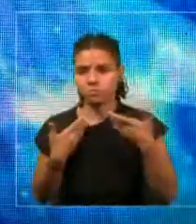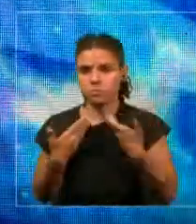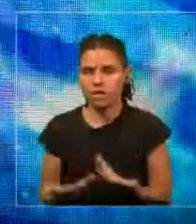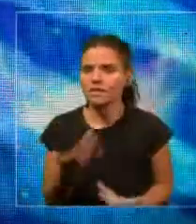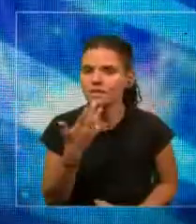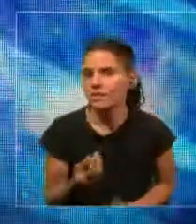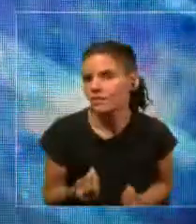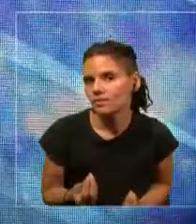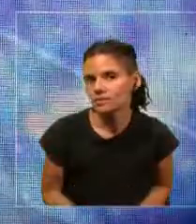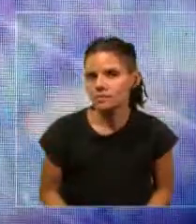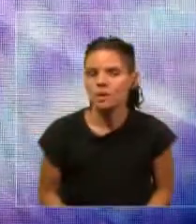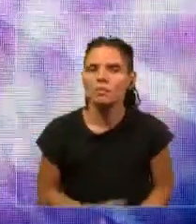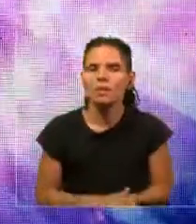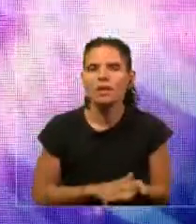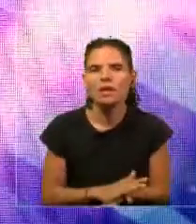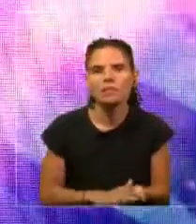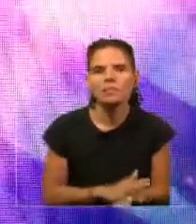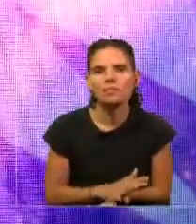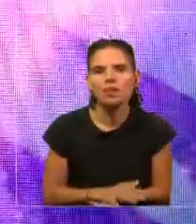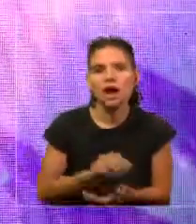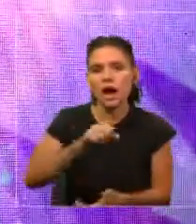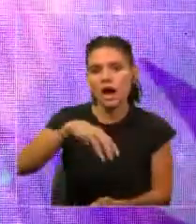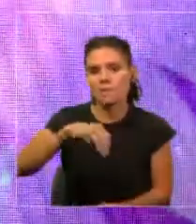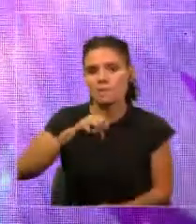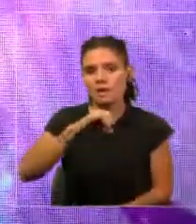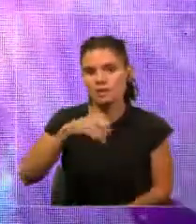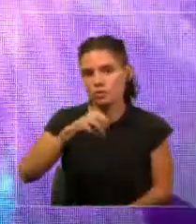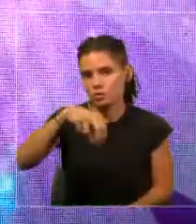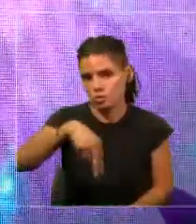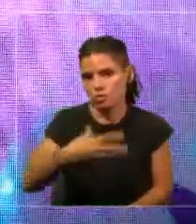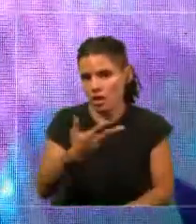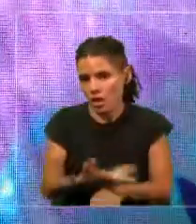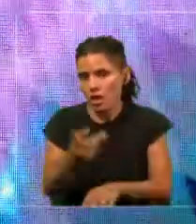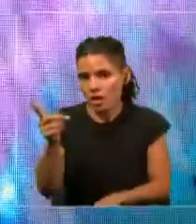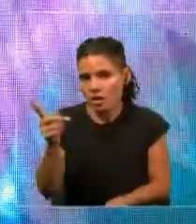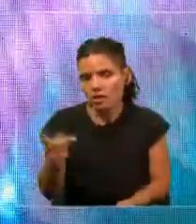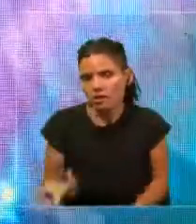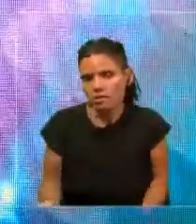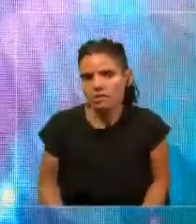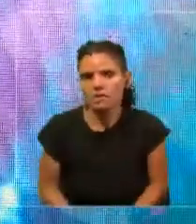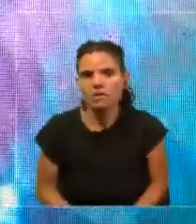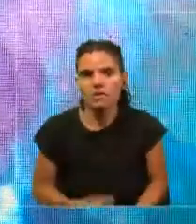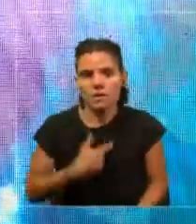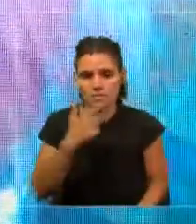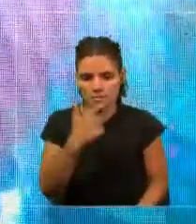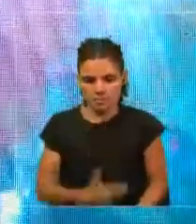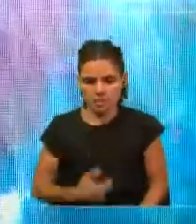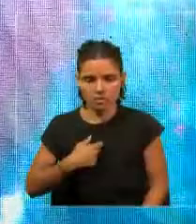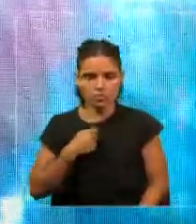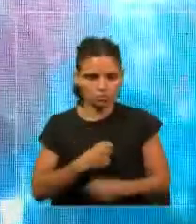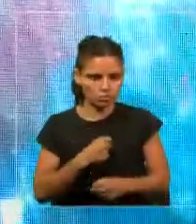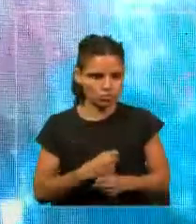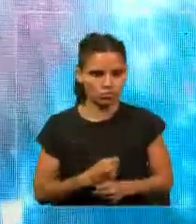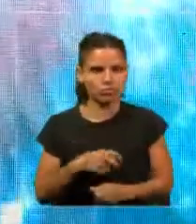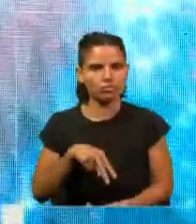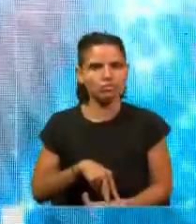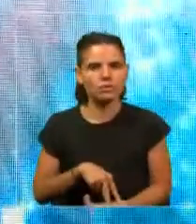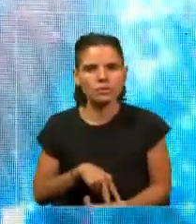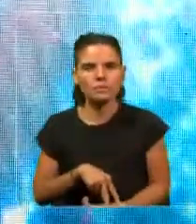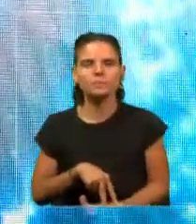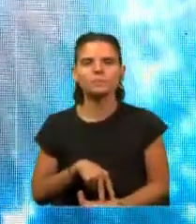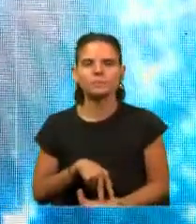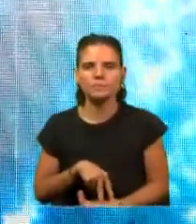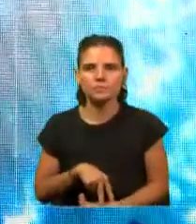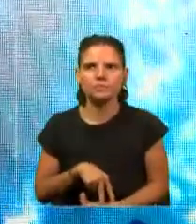ejemplo, en los galpones de Amazon. El que está ahí, el obrero, recibe señales con